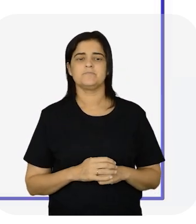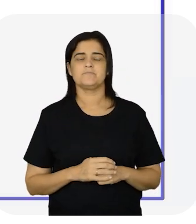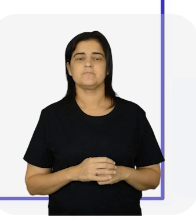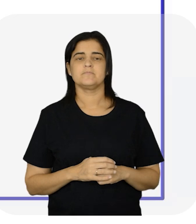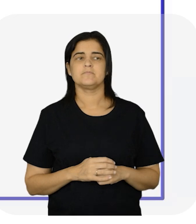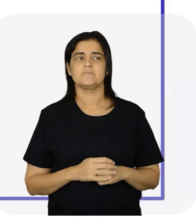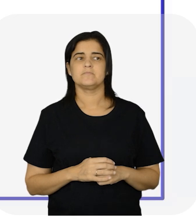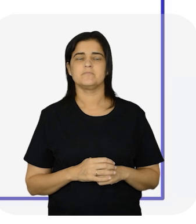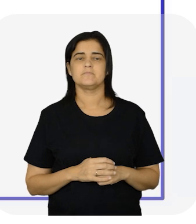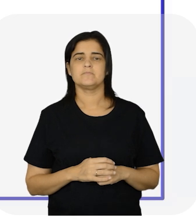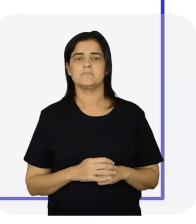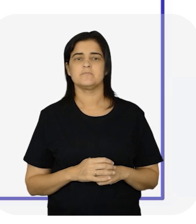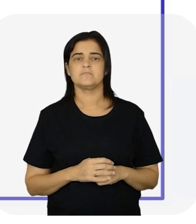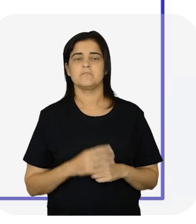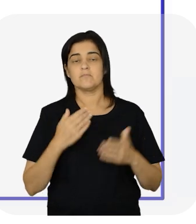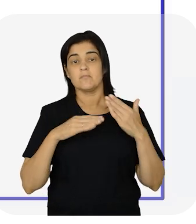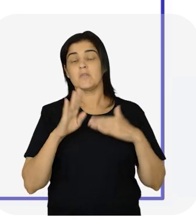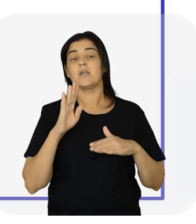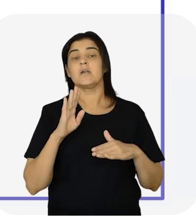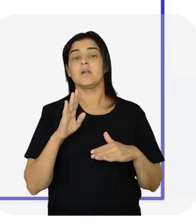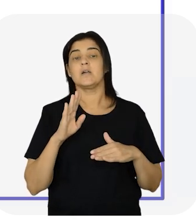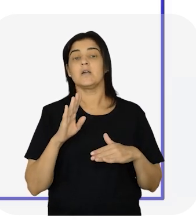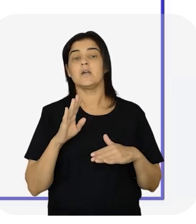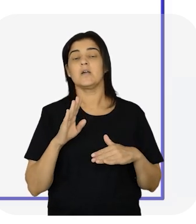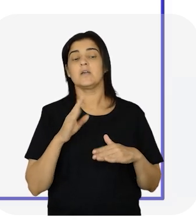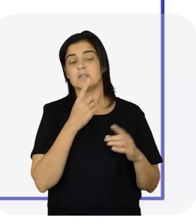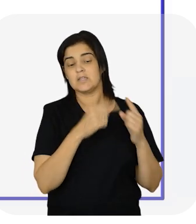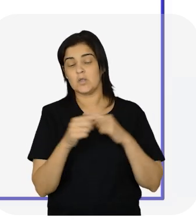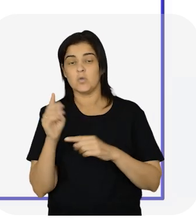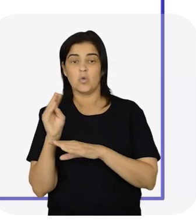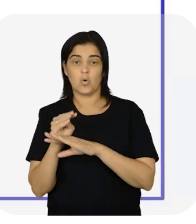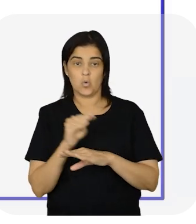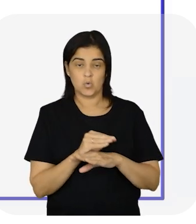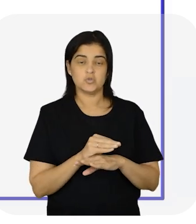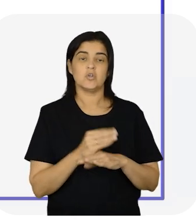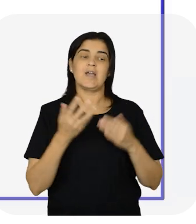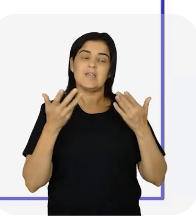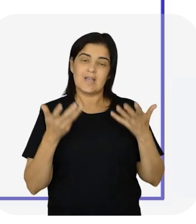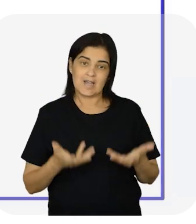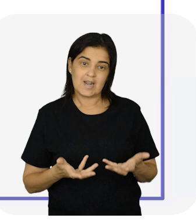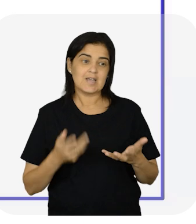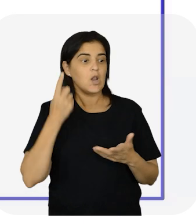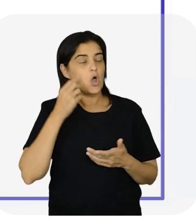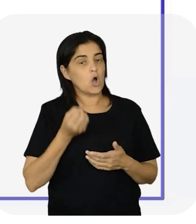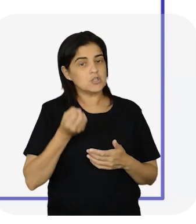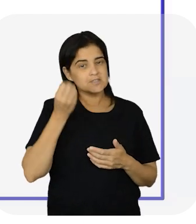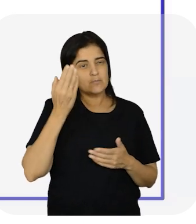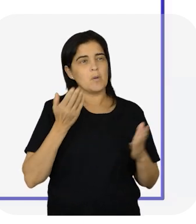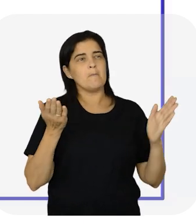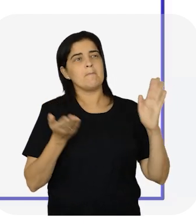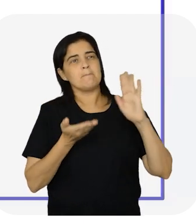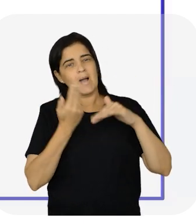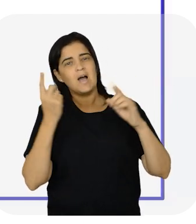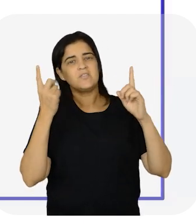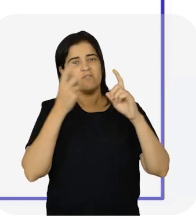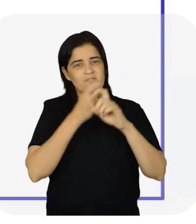sobre todo el uso de variados recursos y de tratar de que los conceptos más abstractos